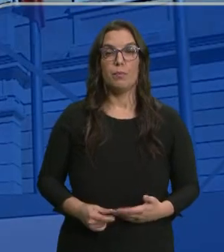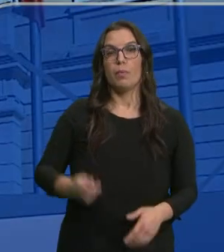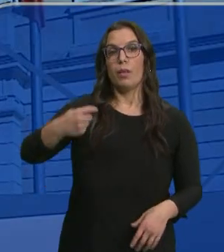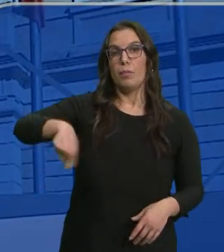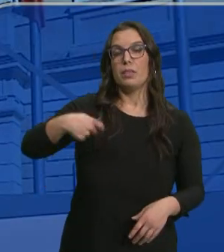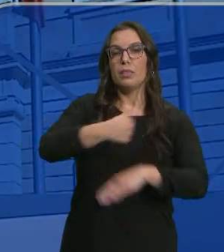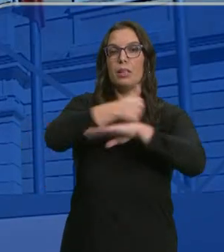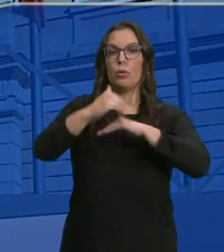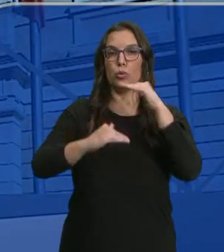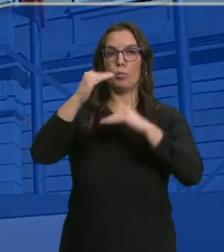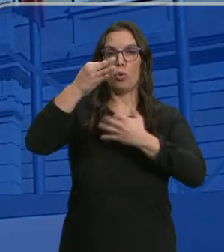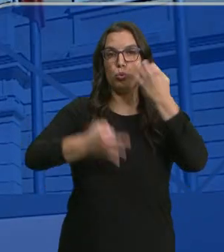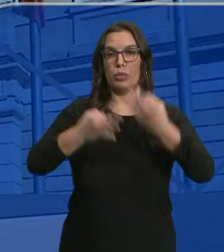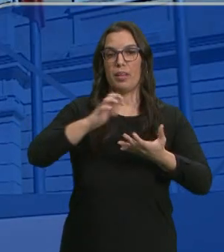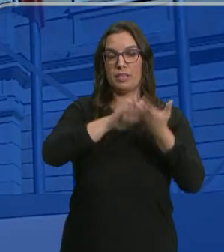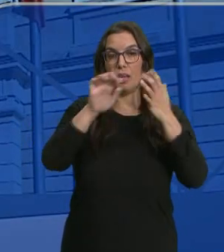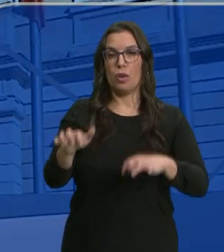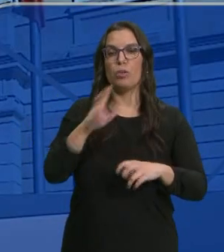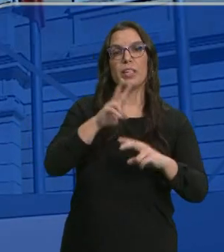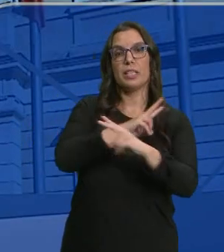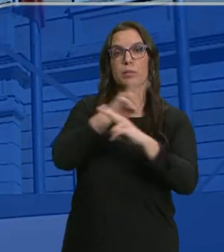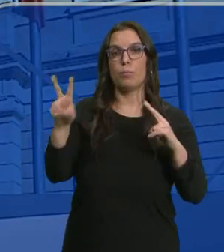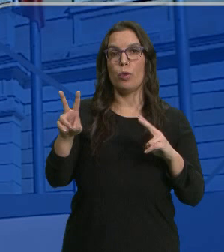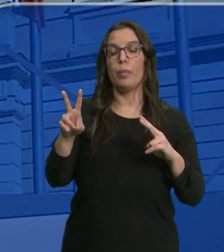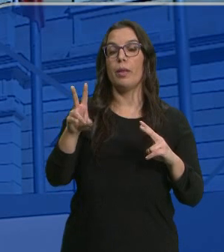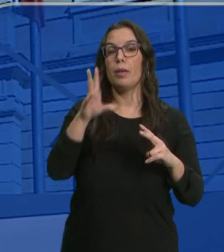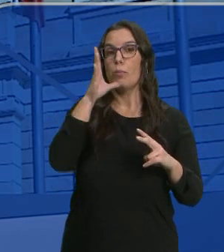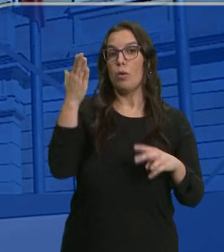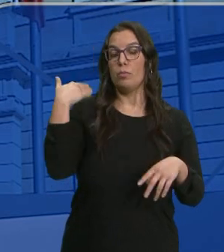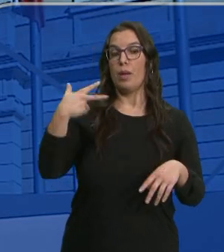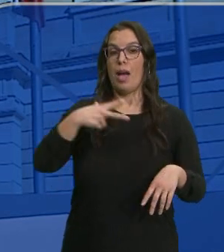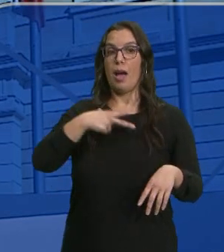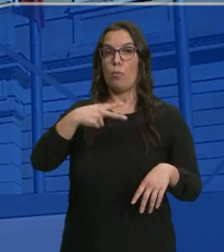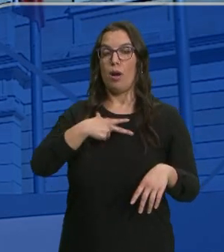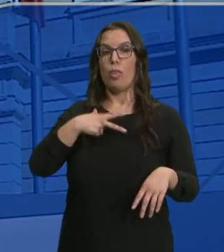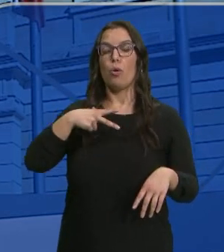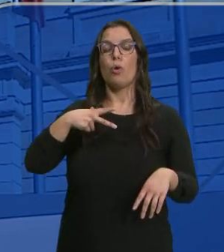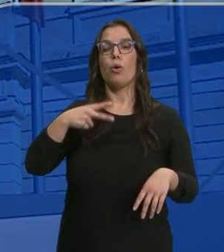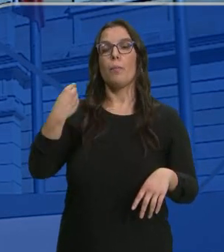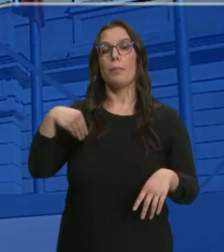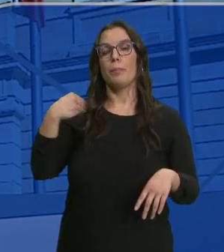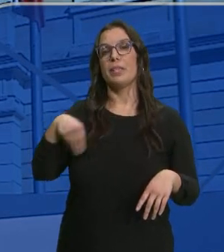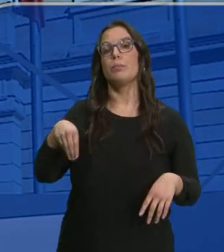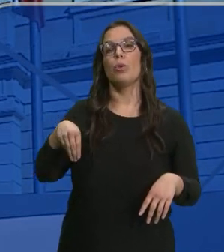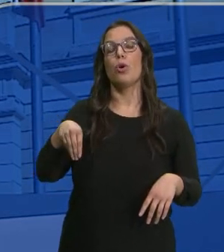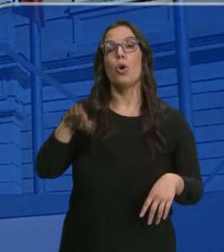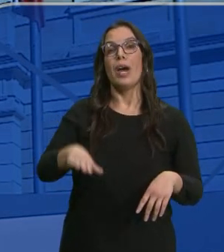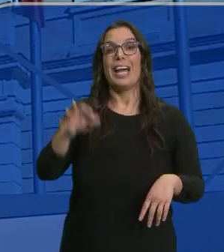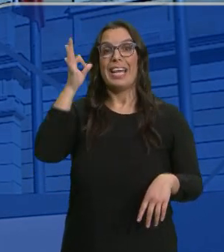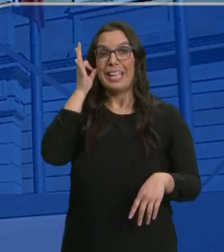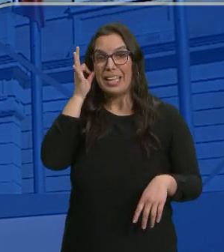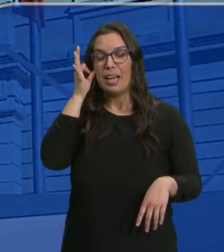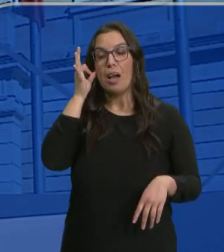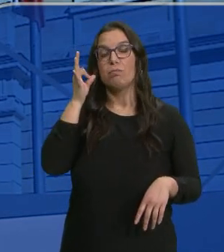El presidente del Tribunal Superior de Justicia de Castilla y León ha respondido hoy al abogado del padre de la niña Olivia. La menor murió a manos de su madre